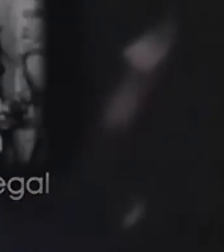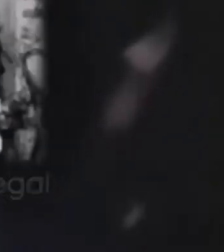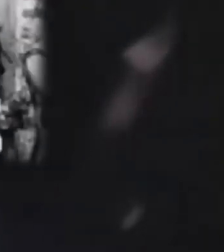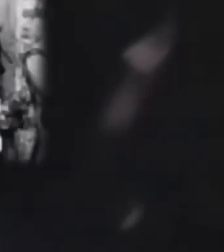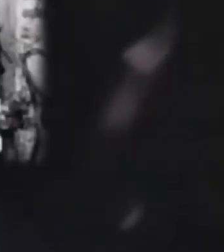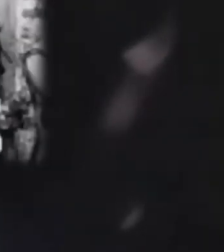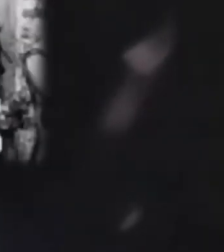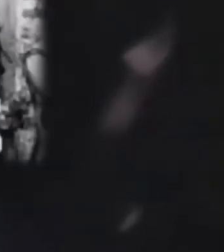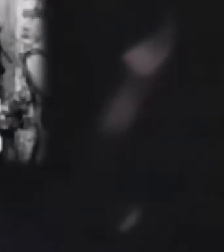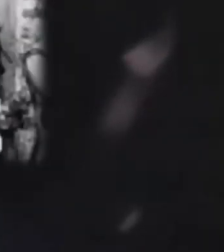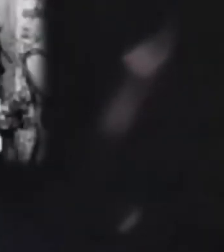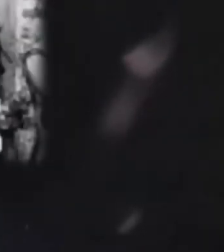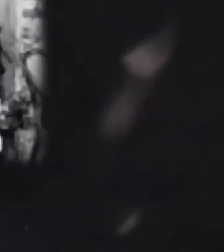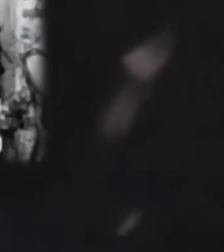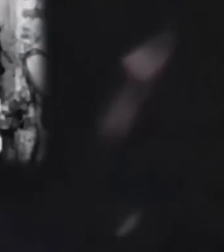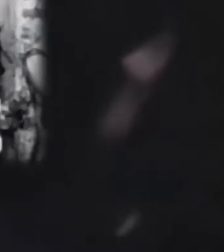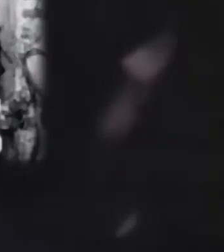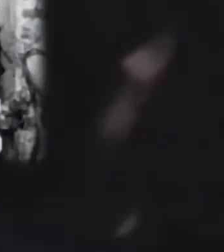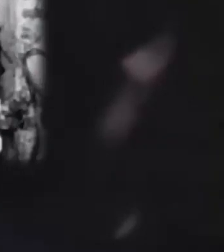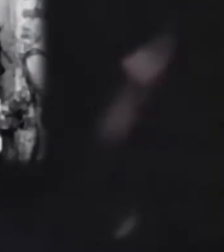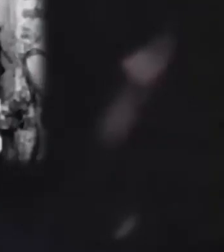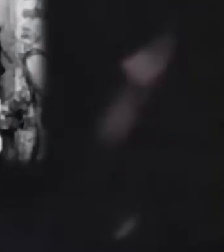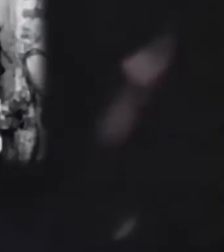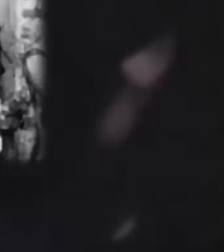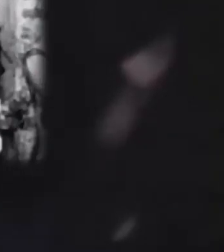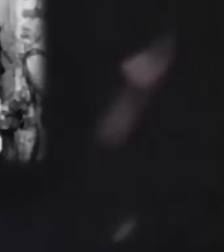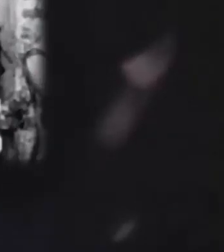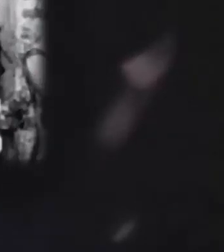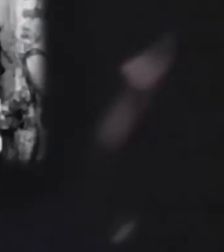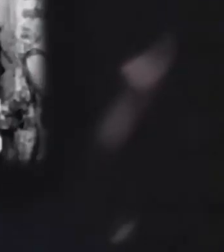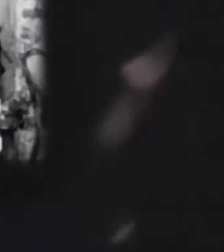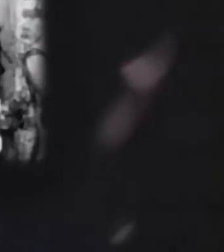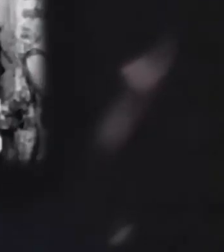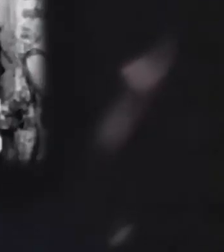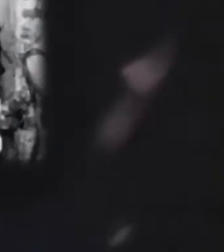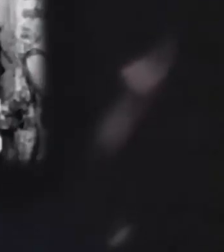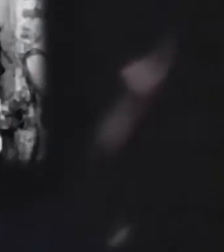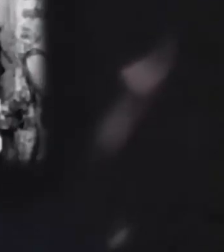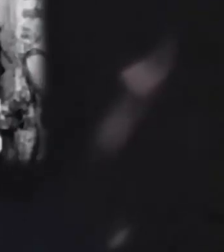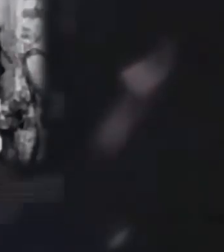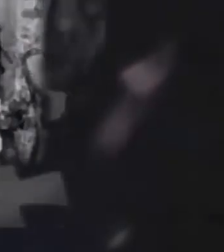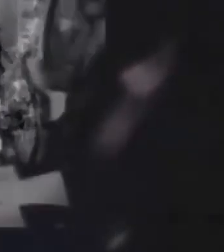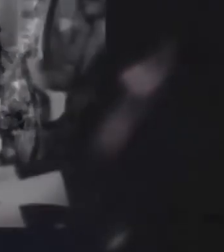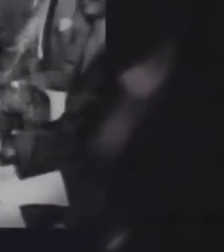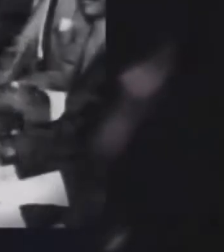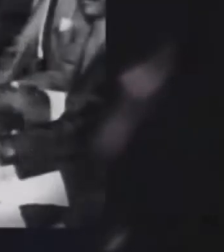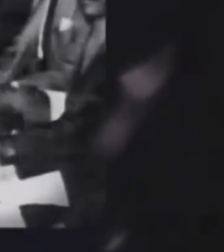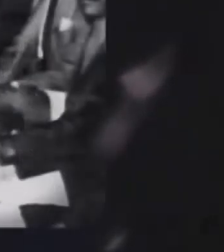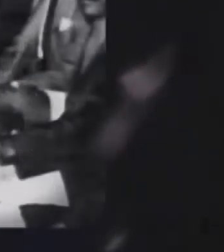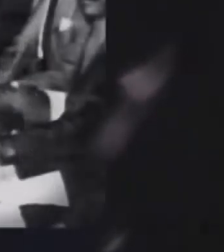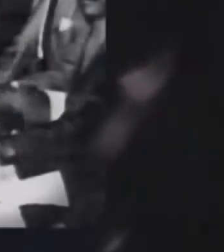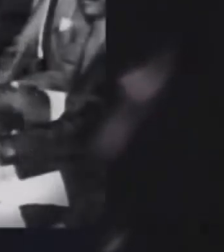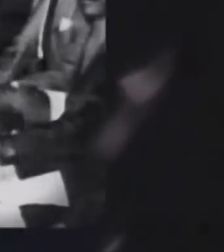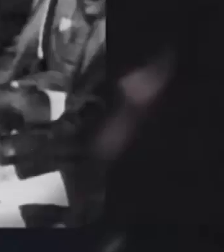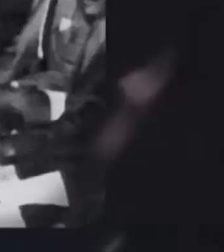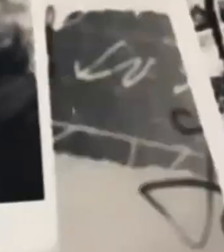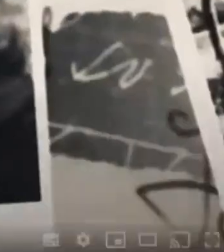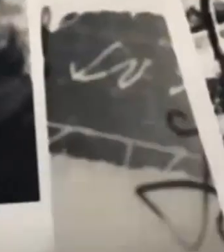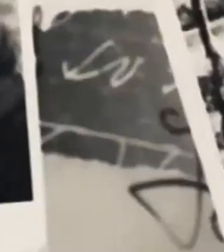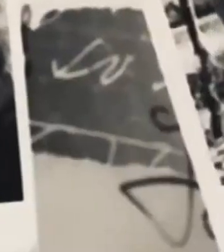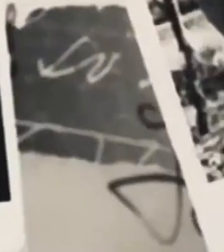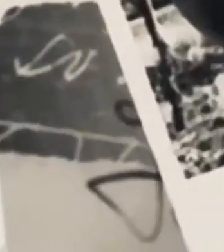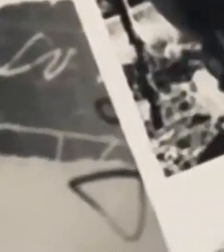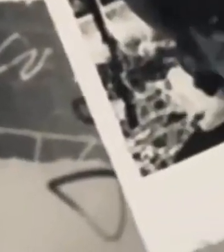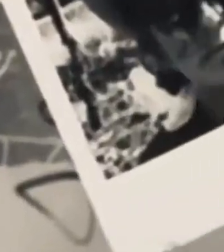monegal es con ella vilariño con todo de ese grupo que era un poco la generación del 45 yo